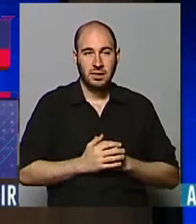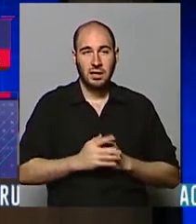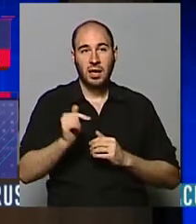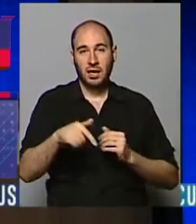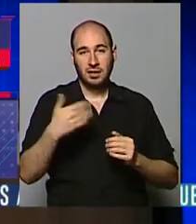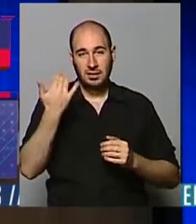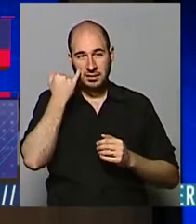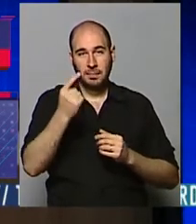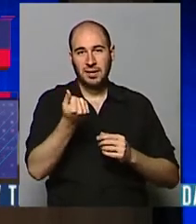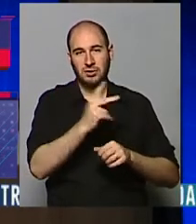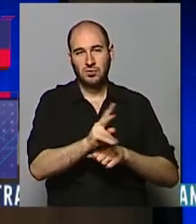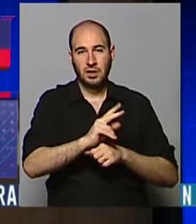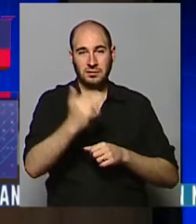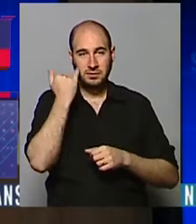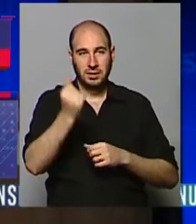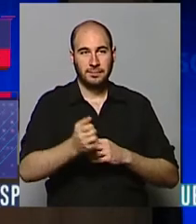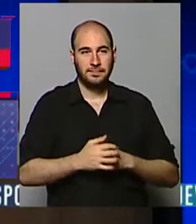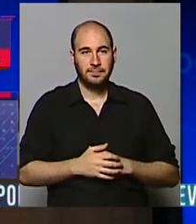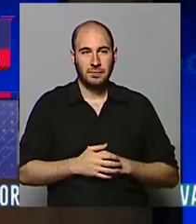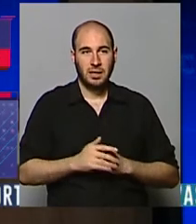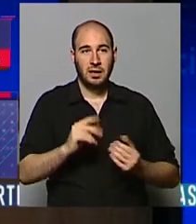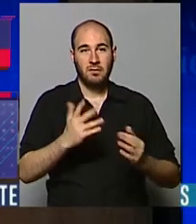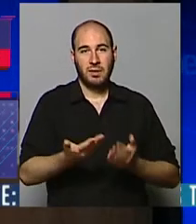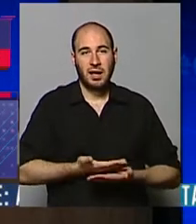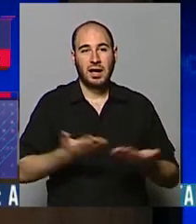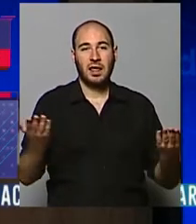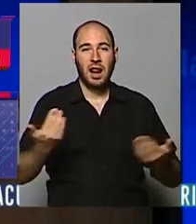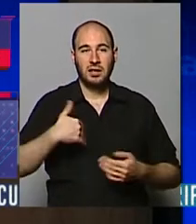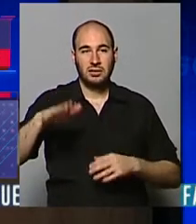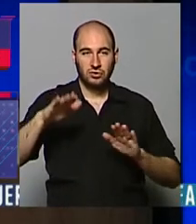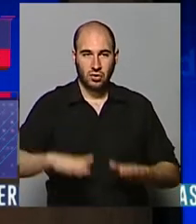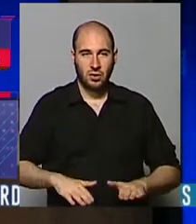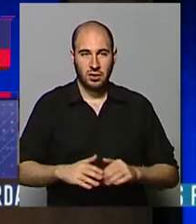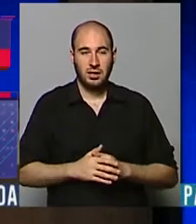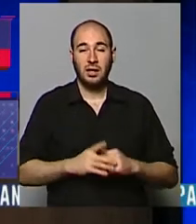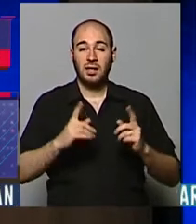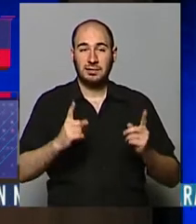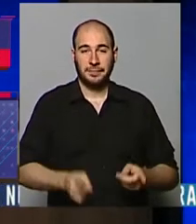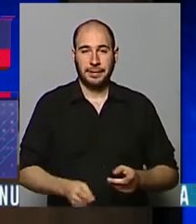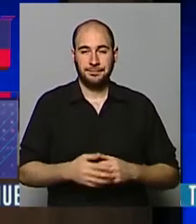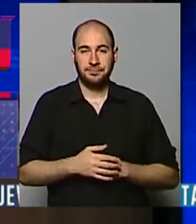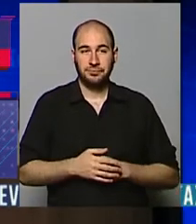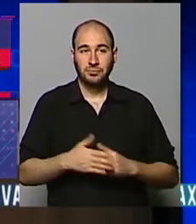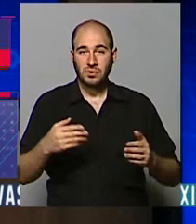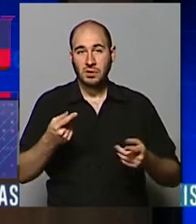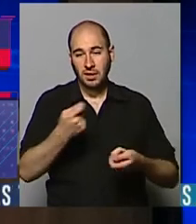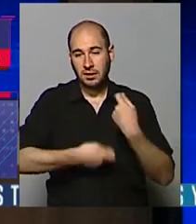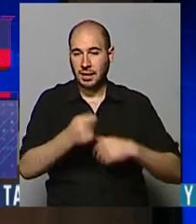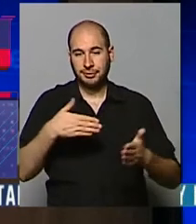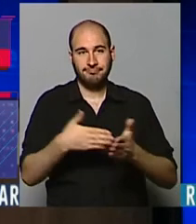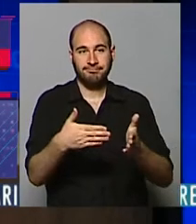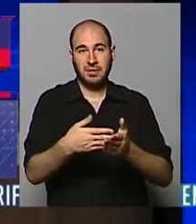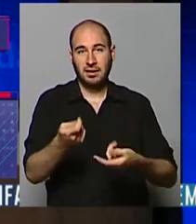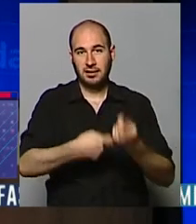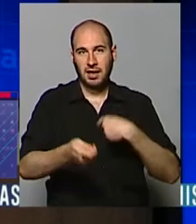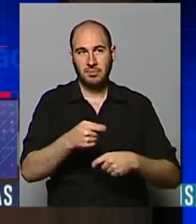funcionaba a precios cuidados de manera generalizada en todo el país y tenemos un cepo cambiario por lo cual el